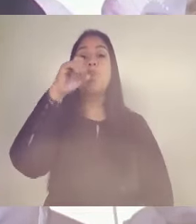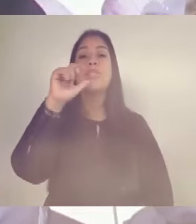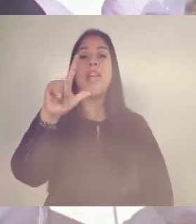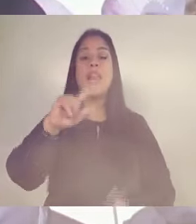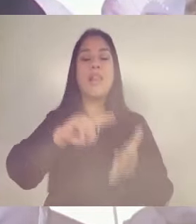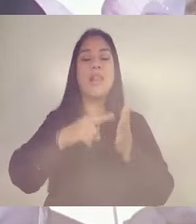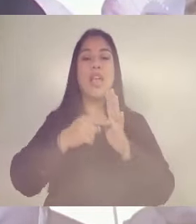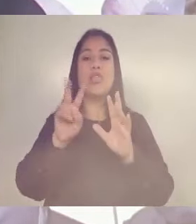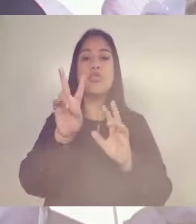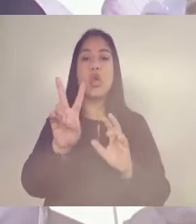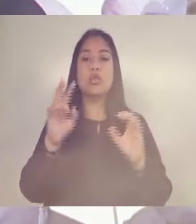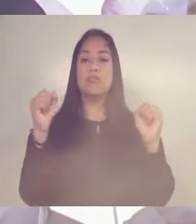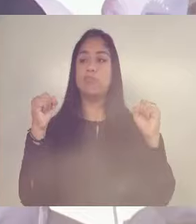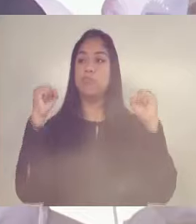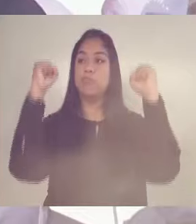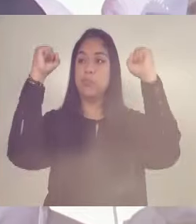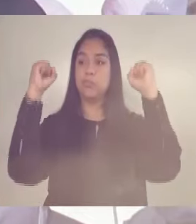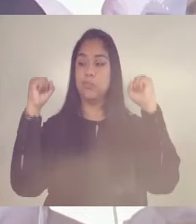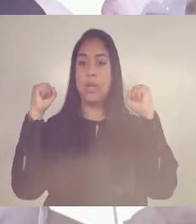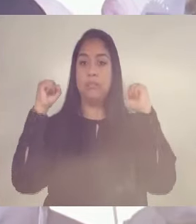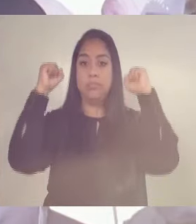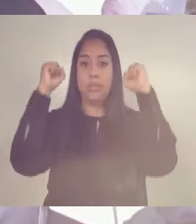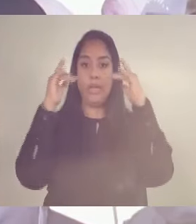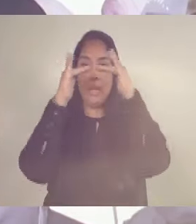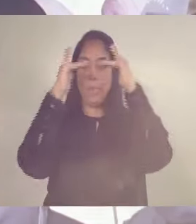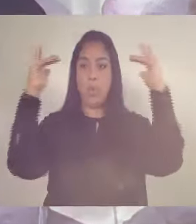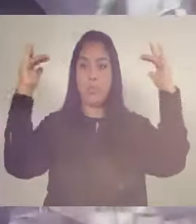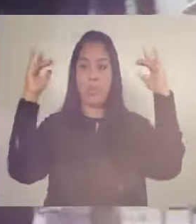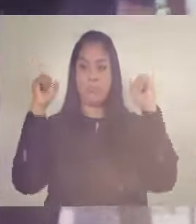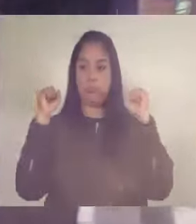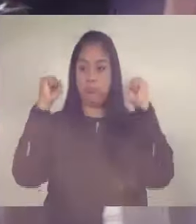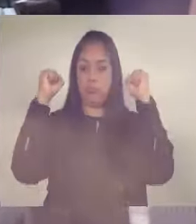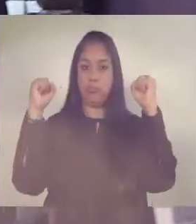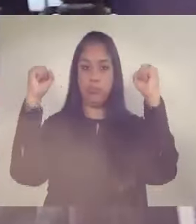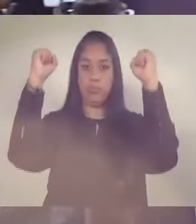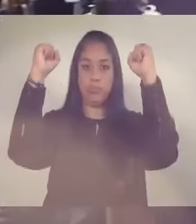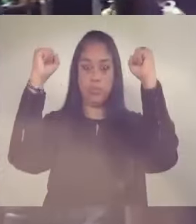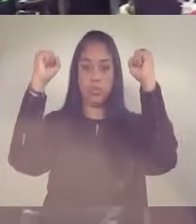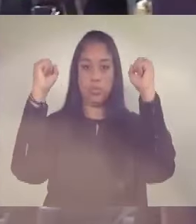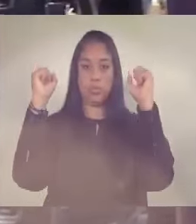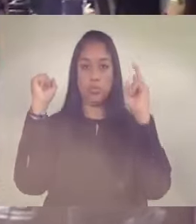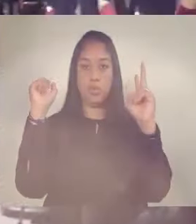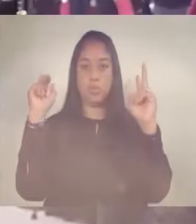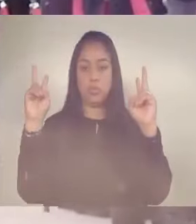se construyen estas protecciones, luego se construyen las bases